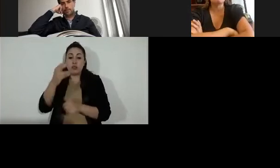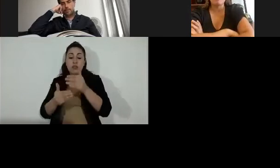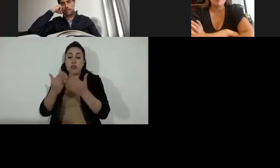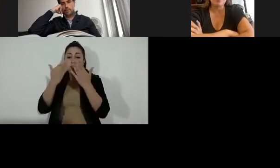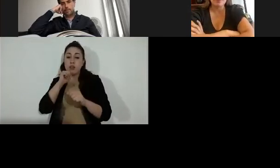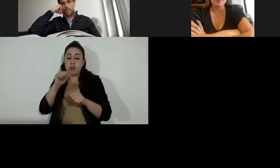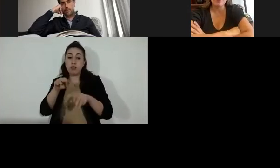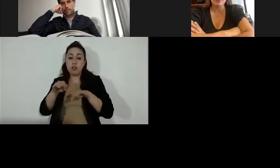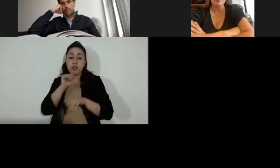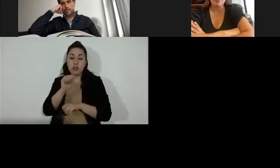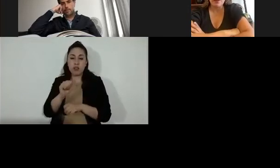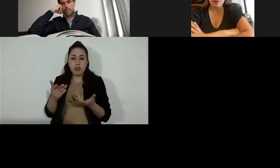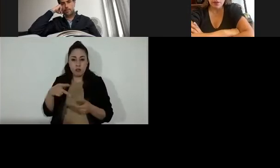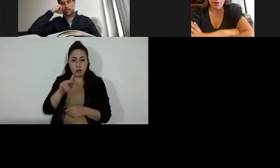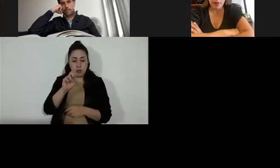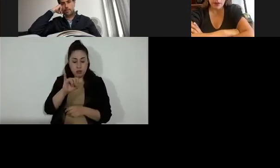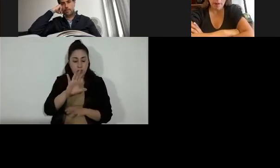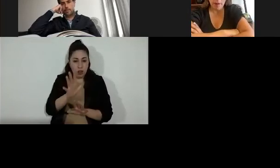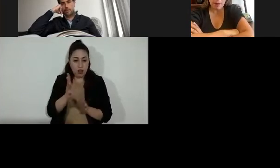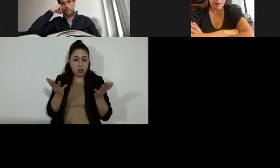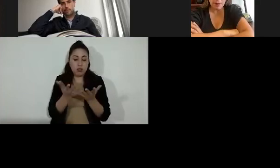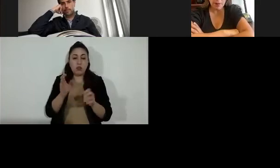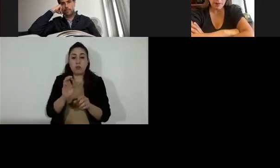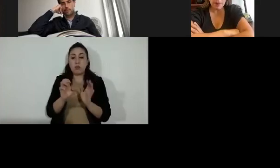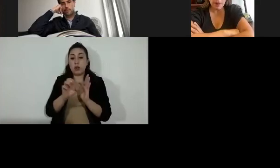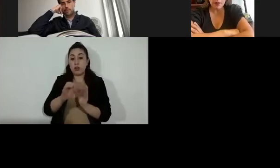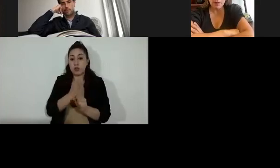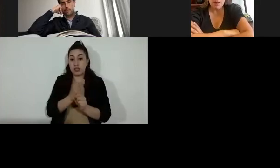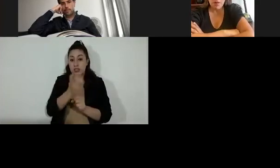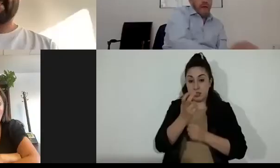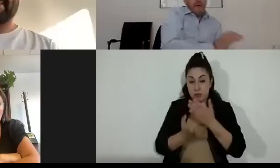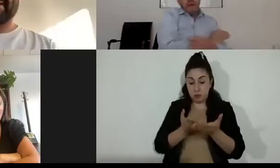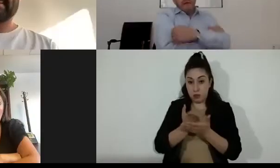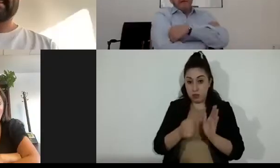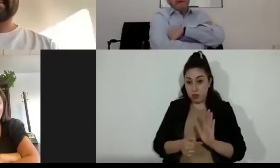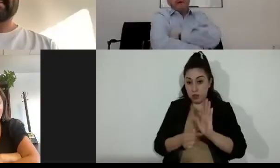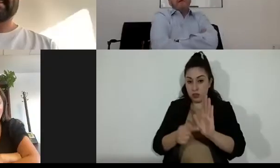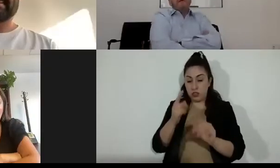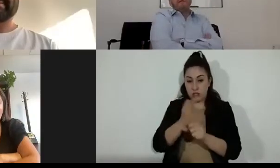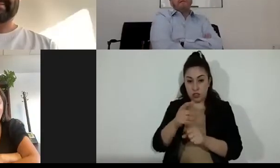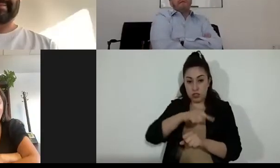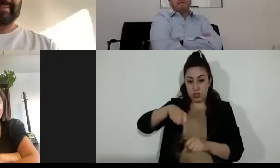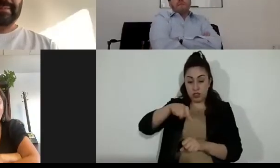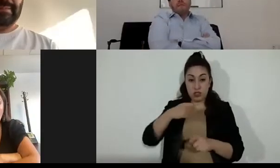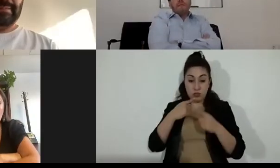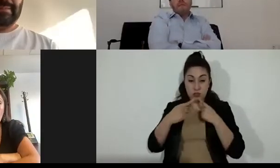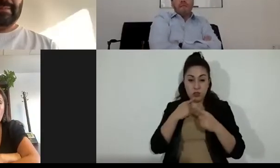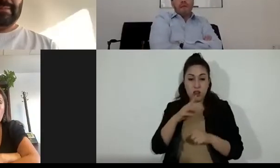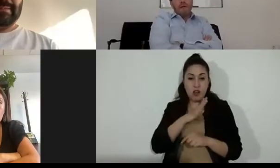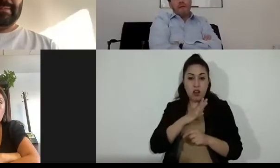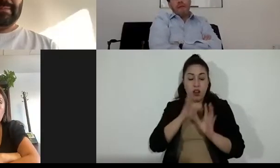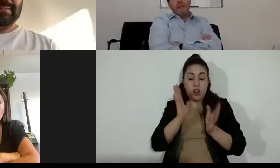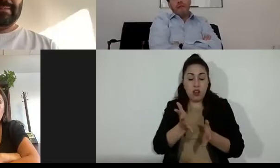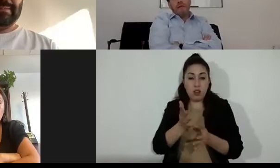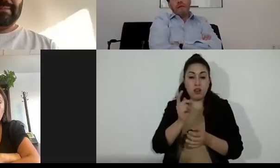estamos avanzando que en la propuesta que se está presentando ahorita, la que está a debate, pues ya tenemos una serie